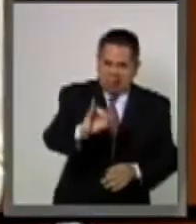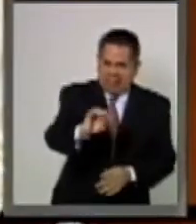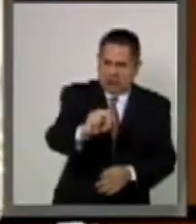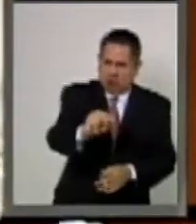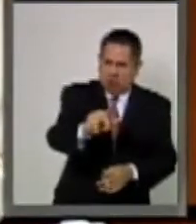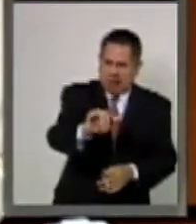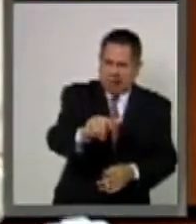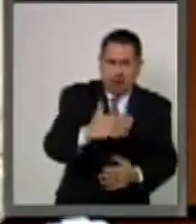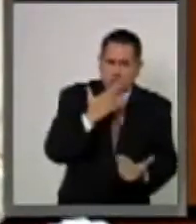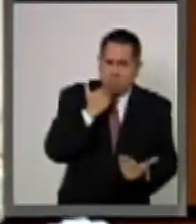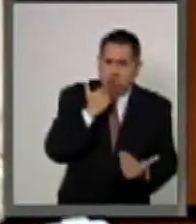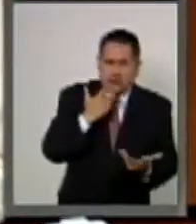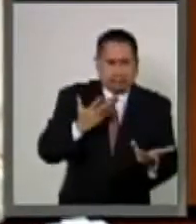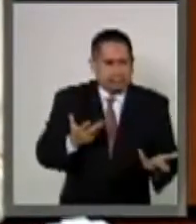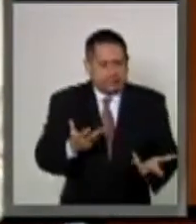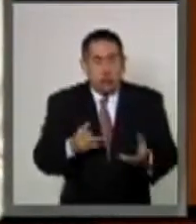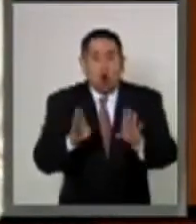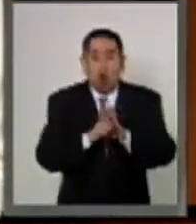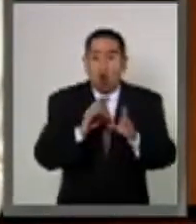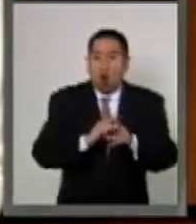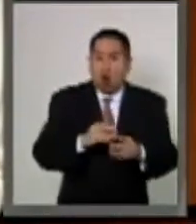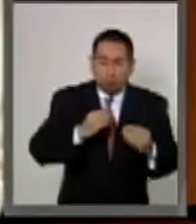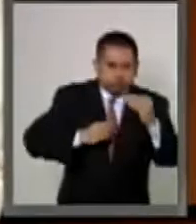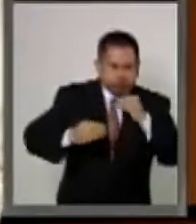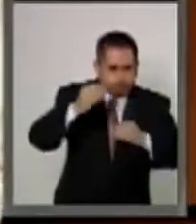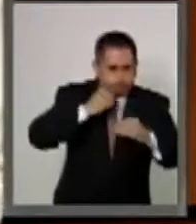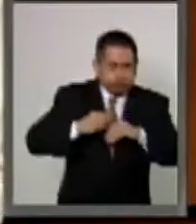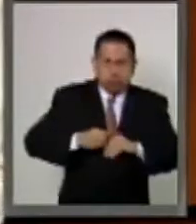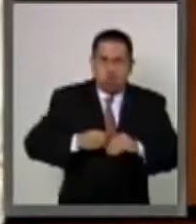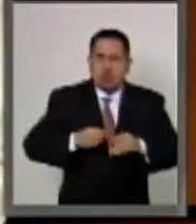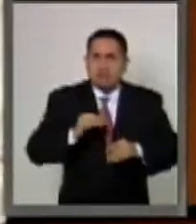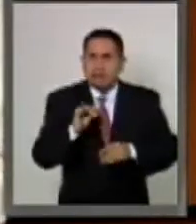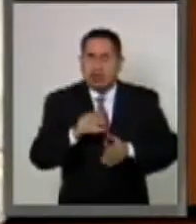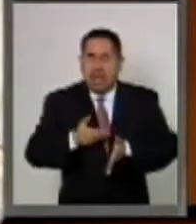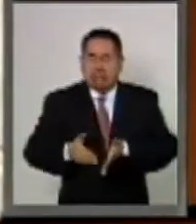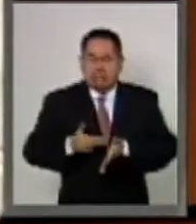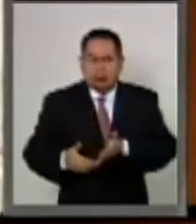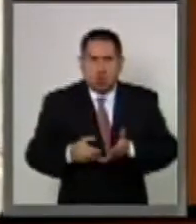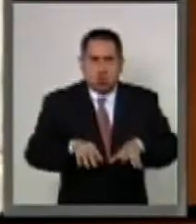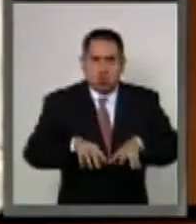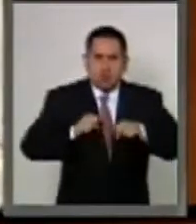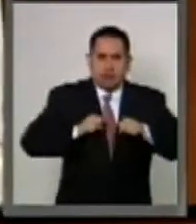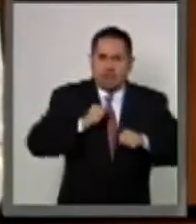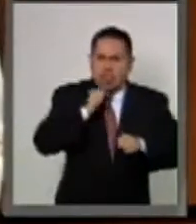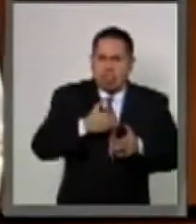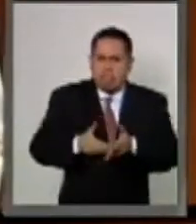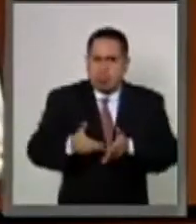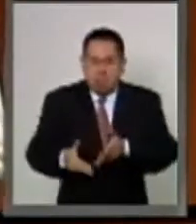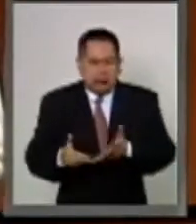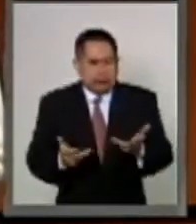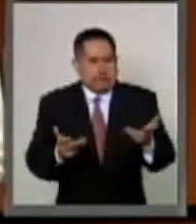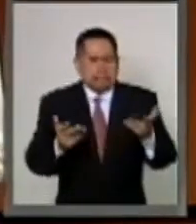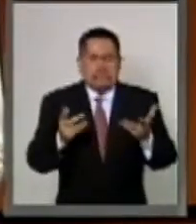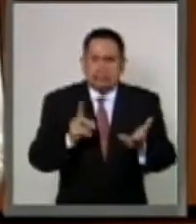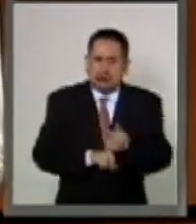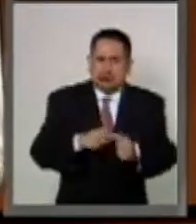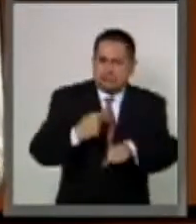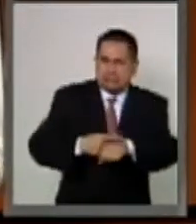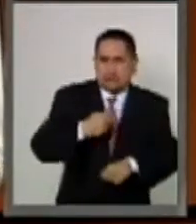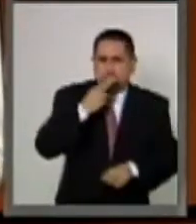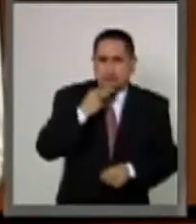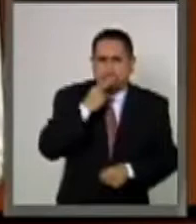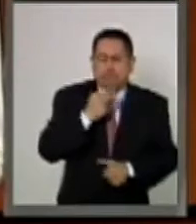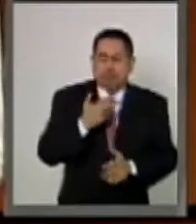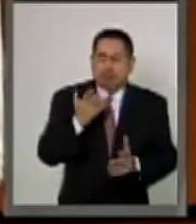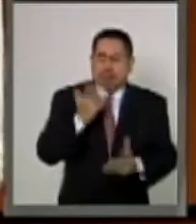organismo no utiliza eficazmente la insulina que produce. El efecto de la diabetes no controlada es la